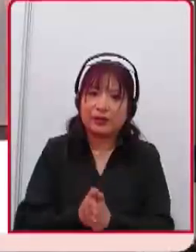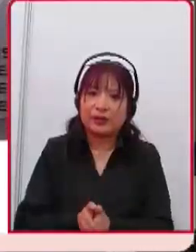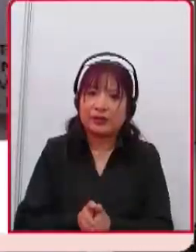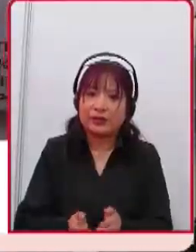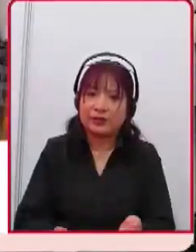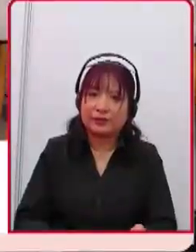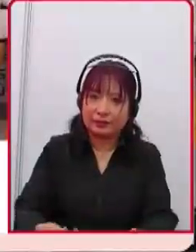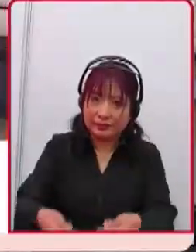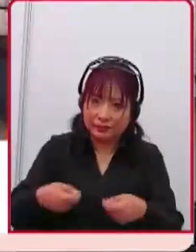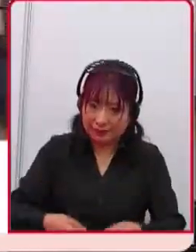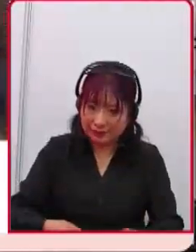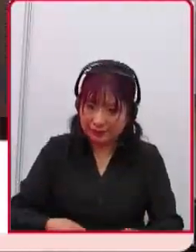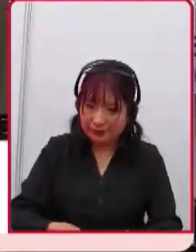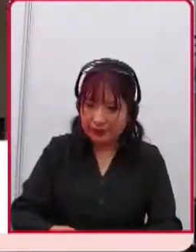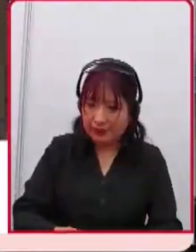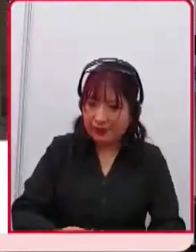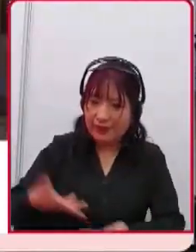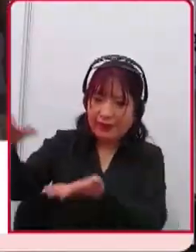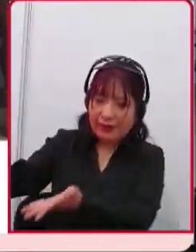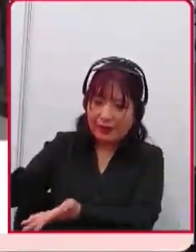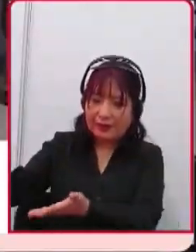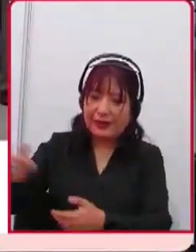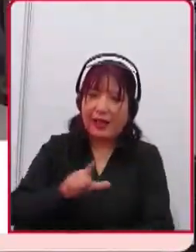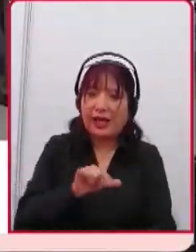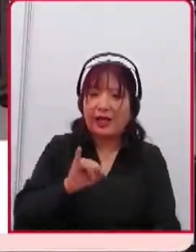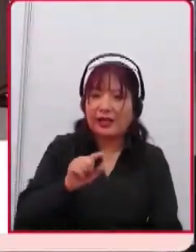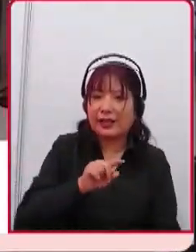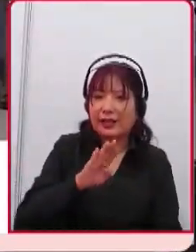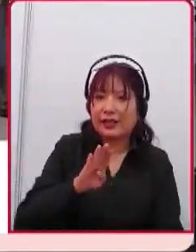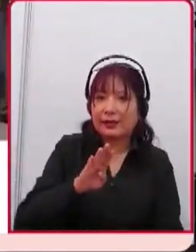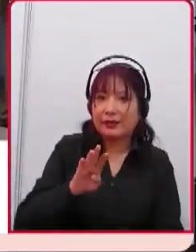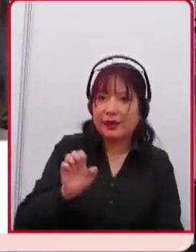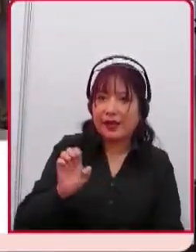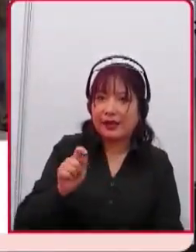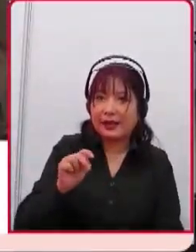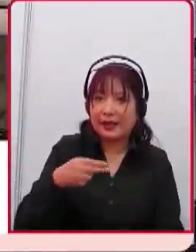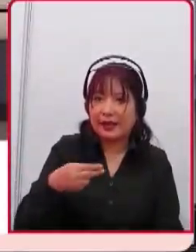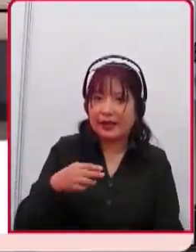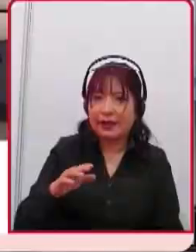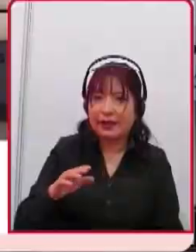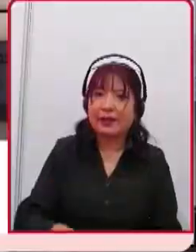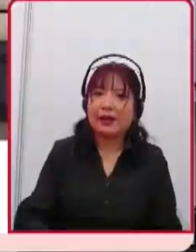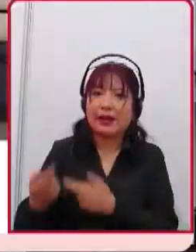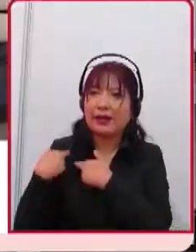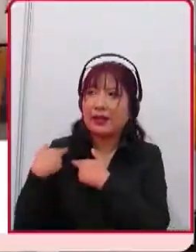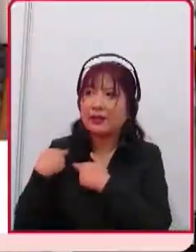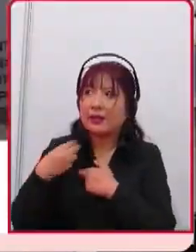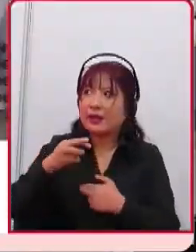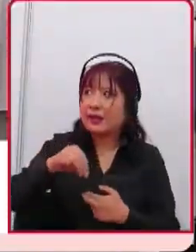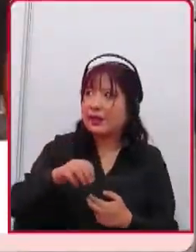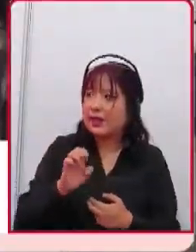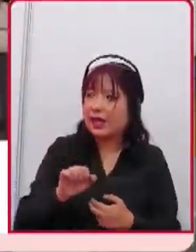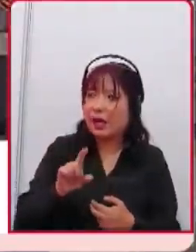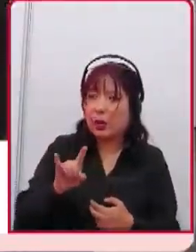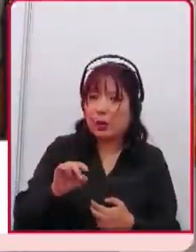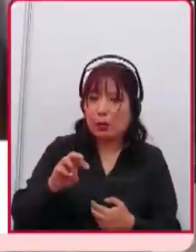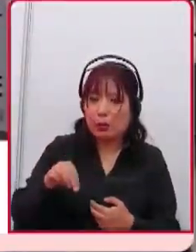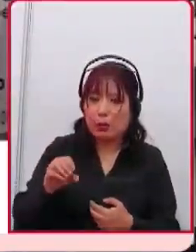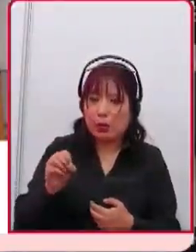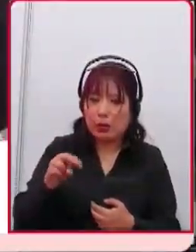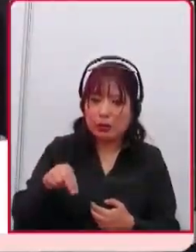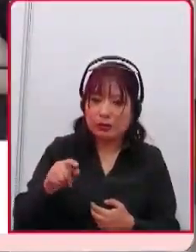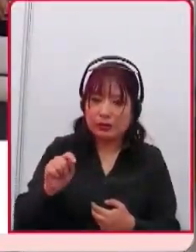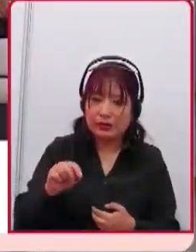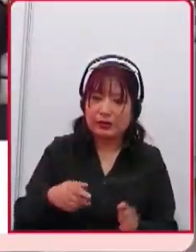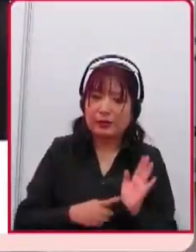podio a Lisbeth Araníbar, responsable de gestión de recursos en Newmont. Ella nos va a presentar el